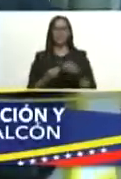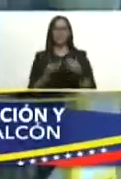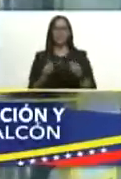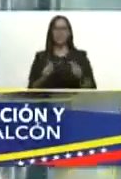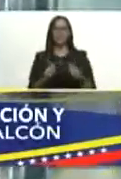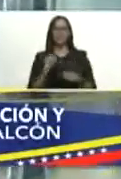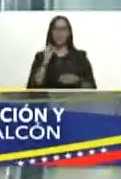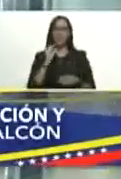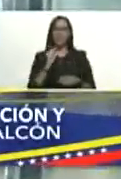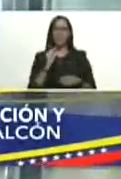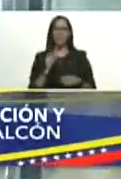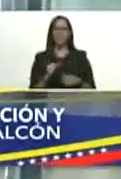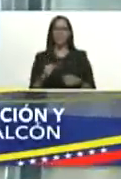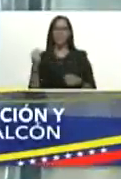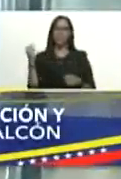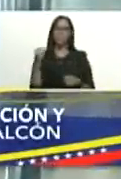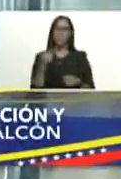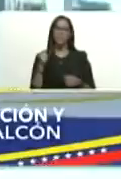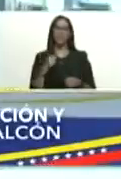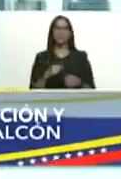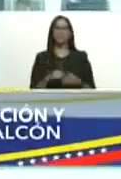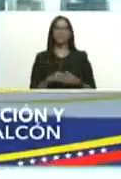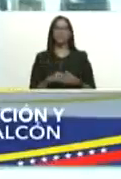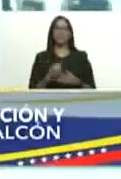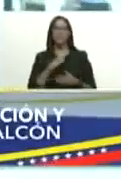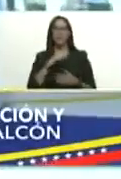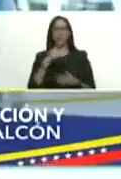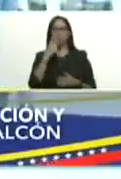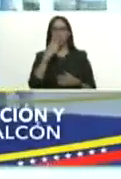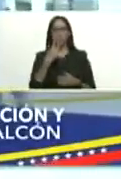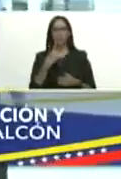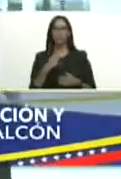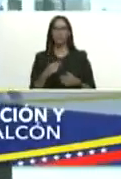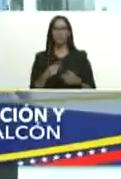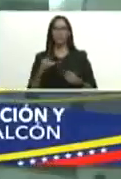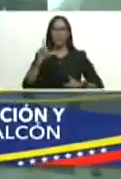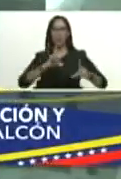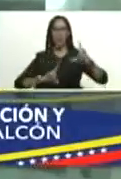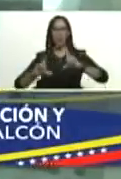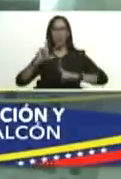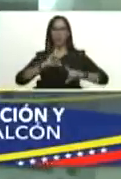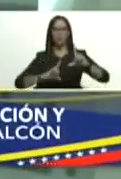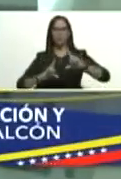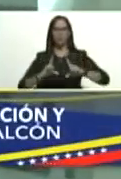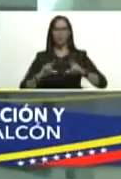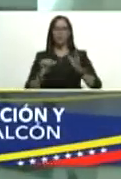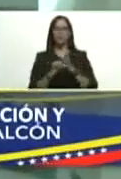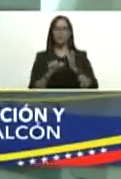con poco, vemos nosotros hoy, presidente, desde este laboratorio